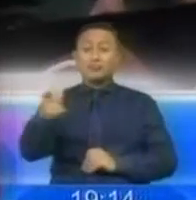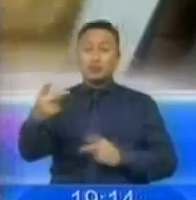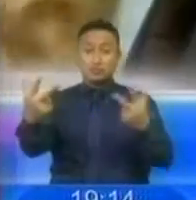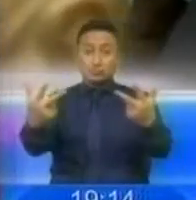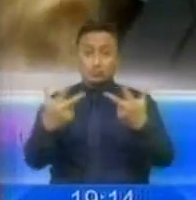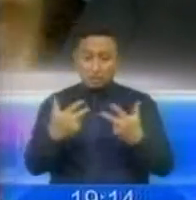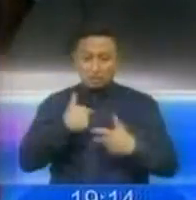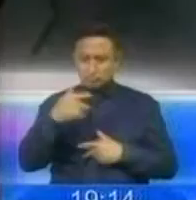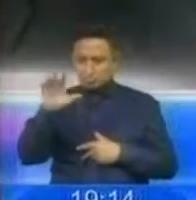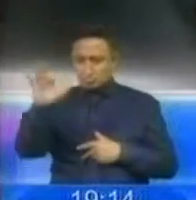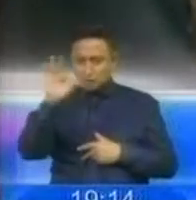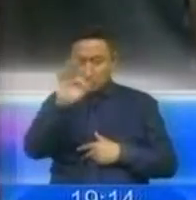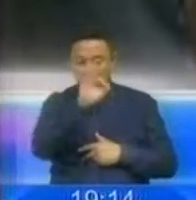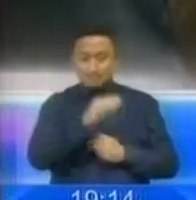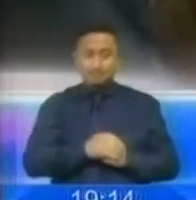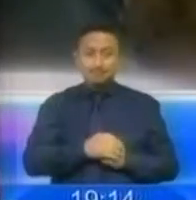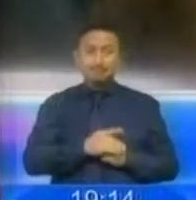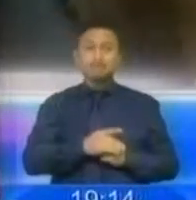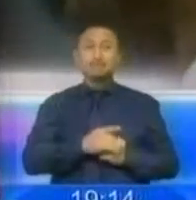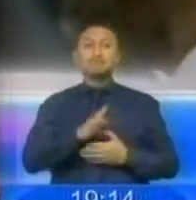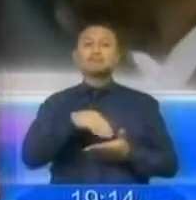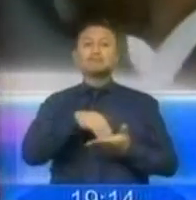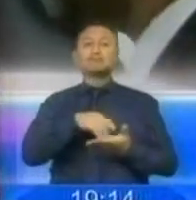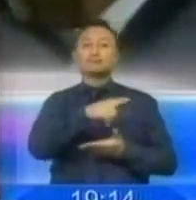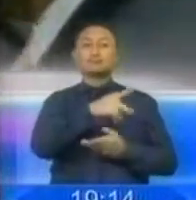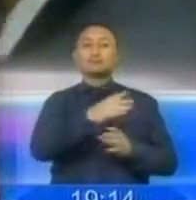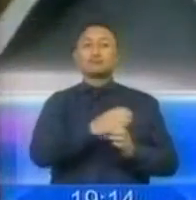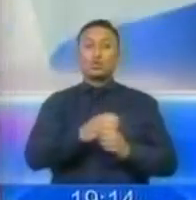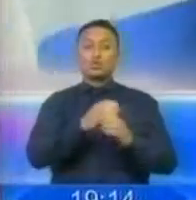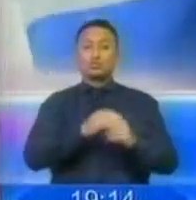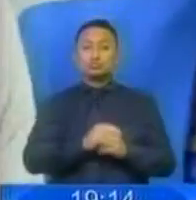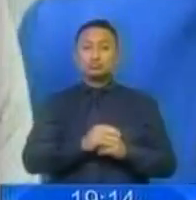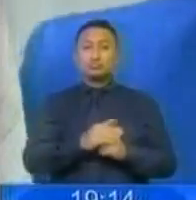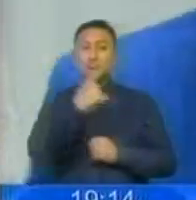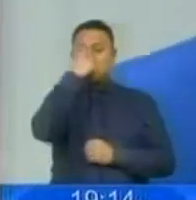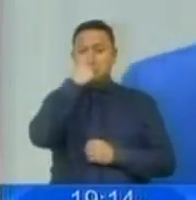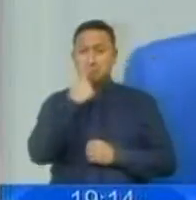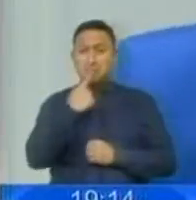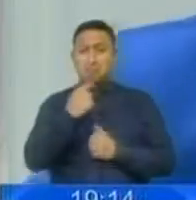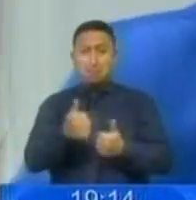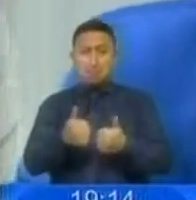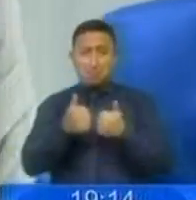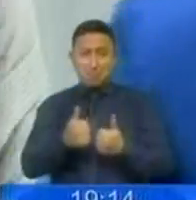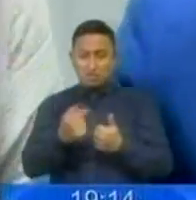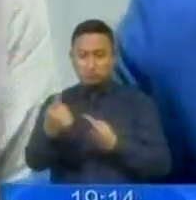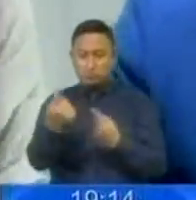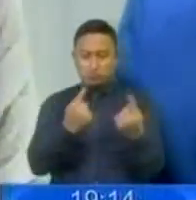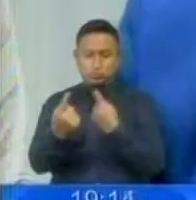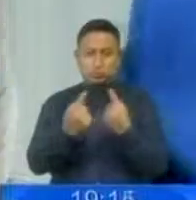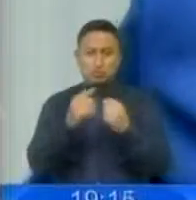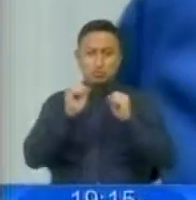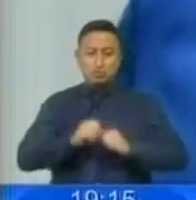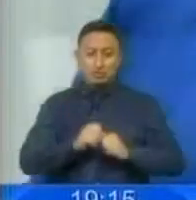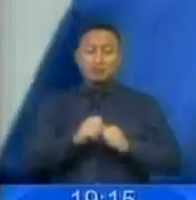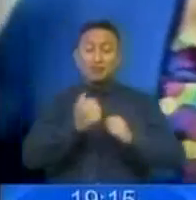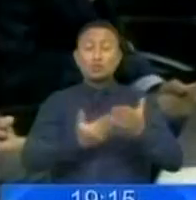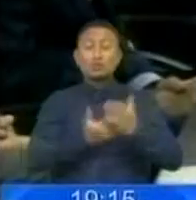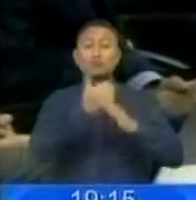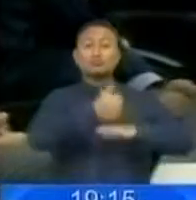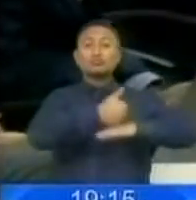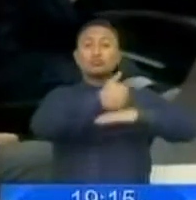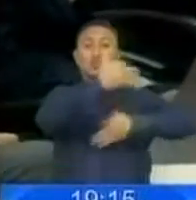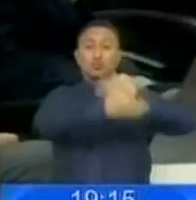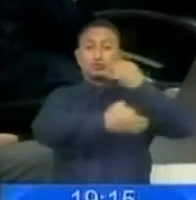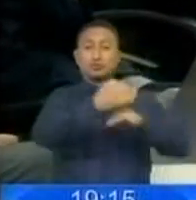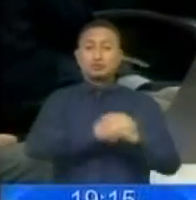envían. Por ello, los miembros de la comisión confían en que se remitan los mejores perfiles para integrar el más alto tribunal de justicia del país,